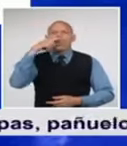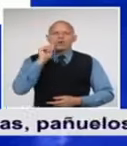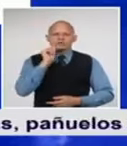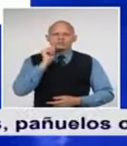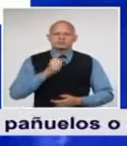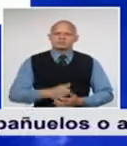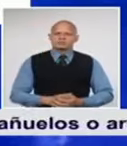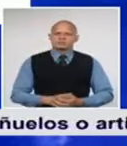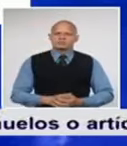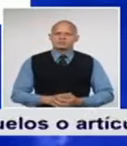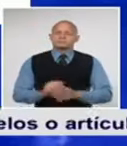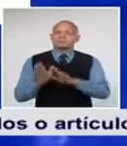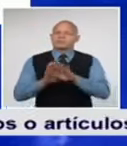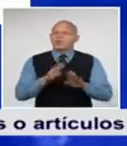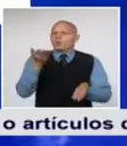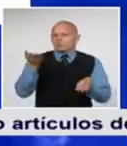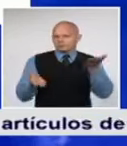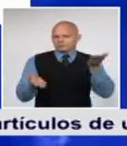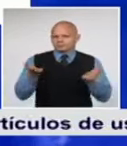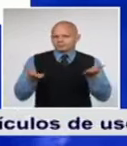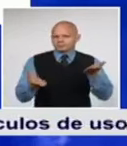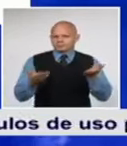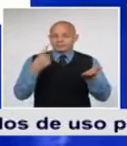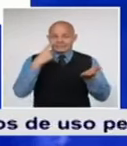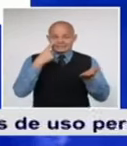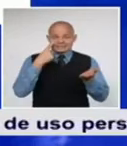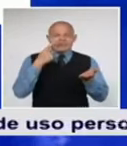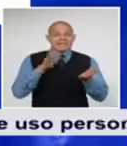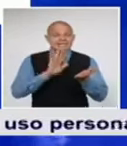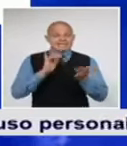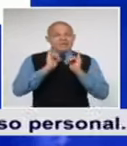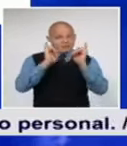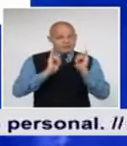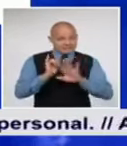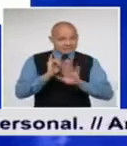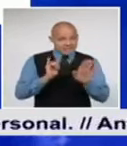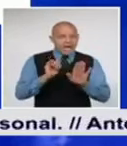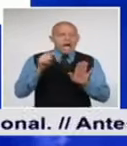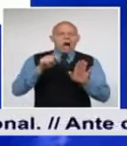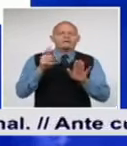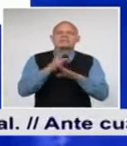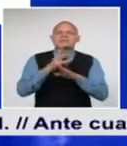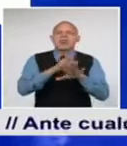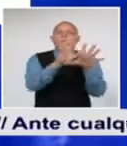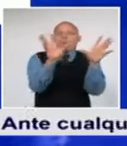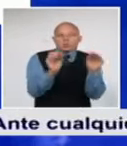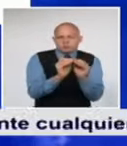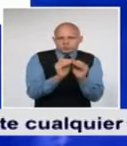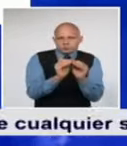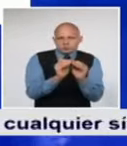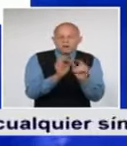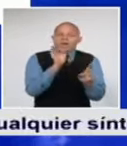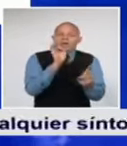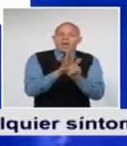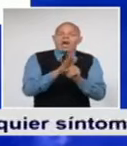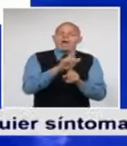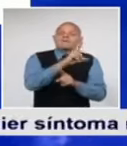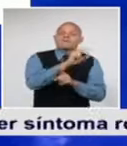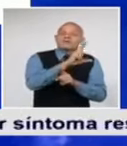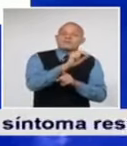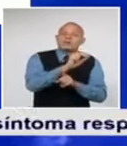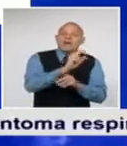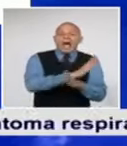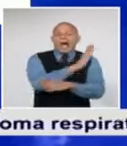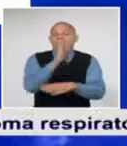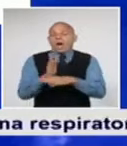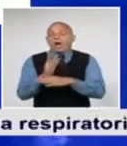que una cosa es el día de ayer, otra es el acumulado, ahí ven que Estados Unidos se mantiene a la cabeza tanto en el